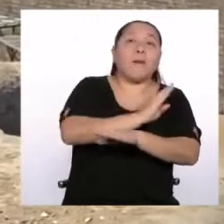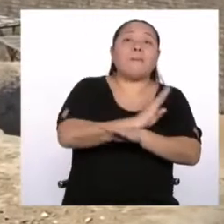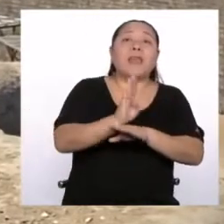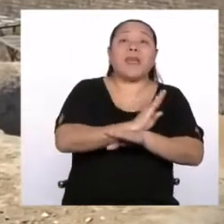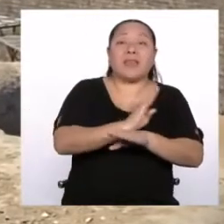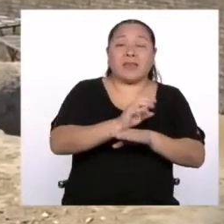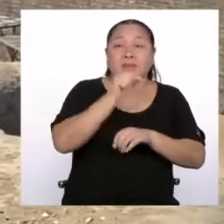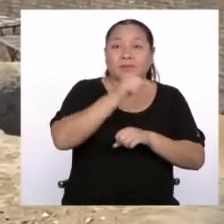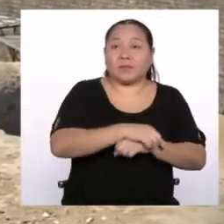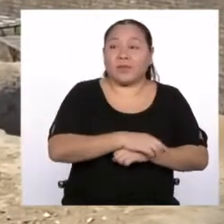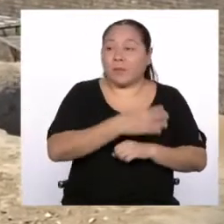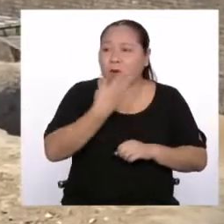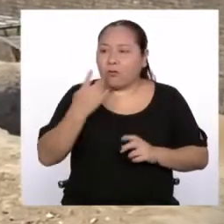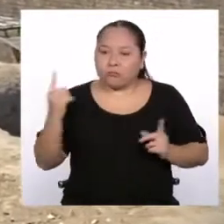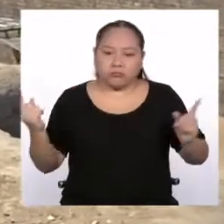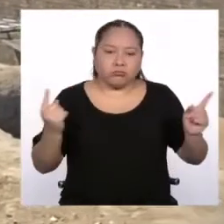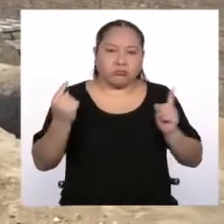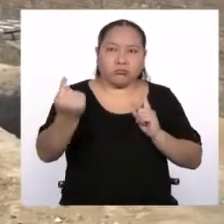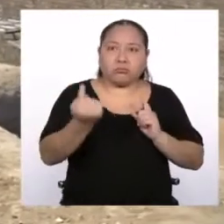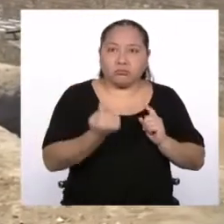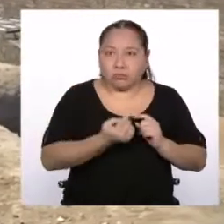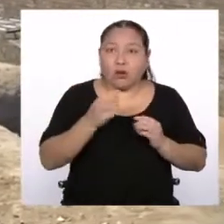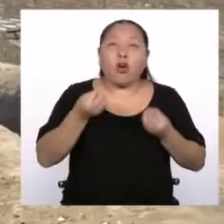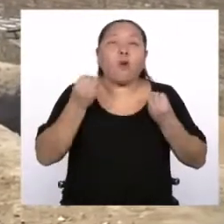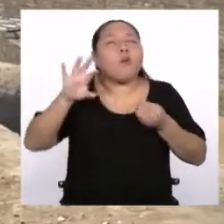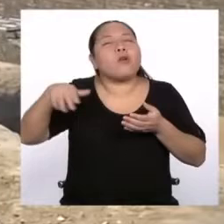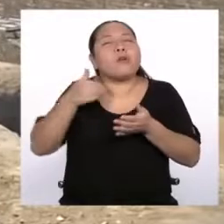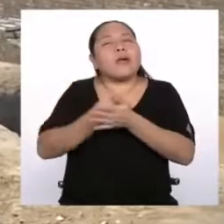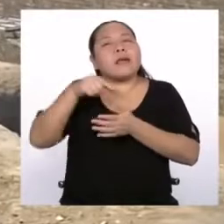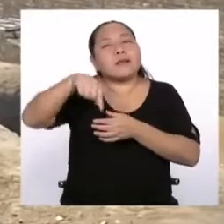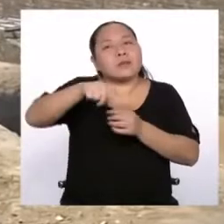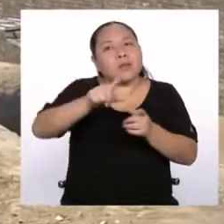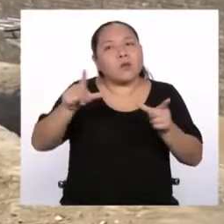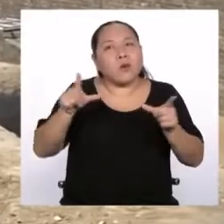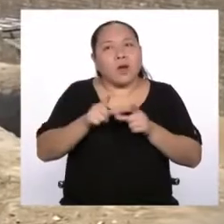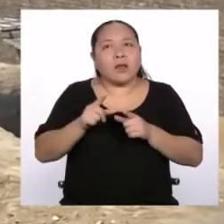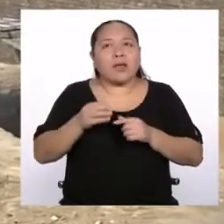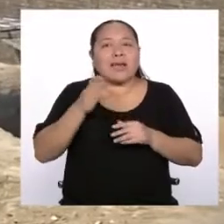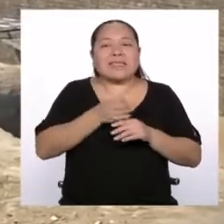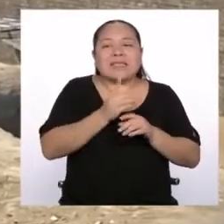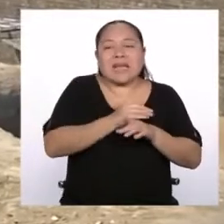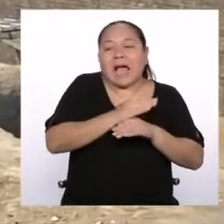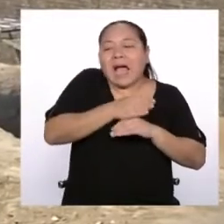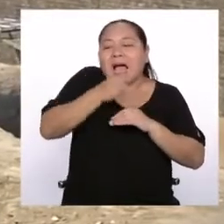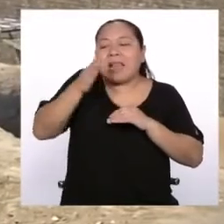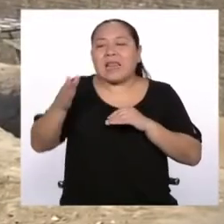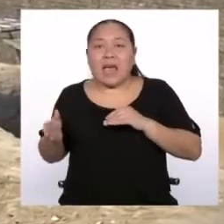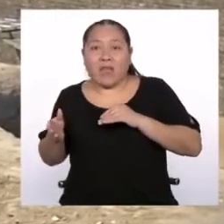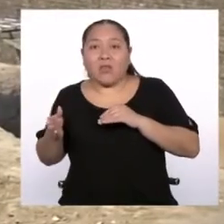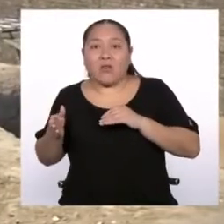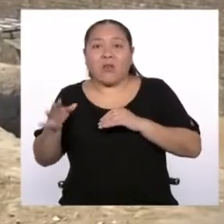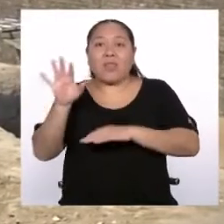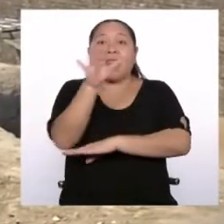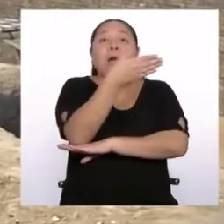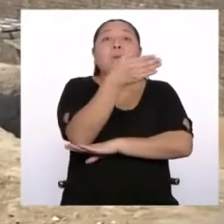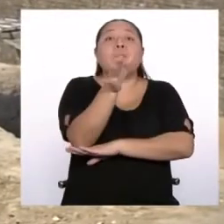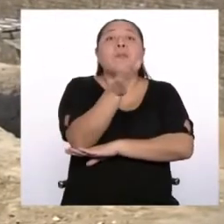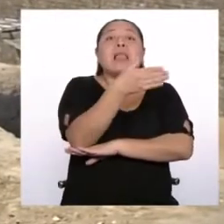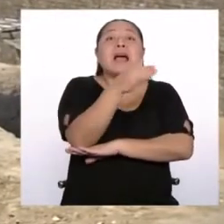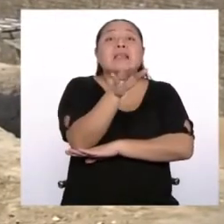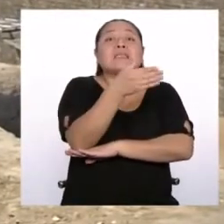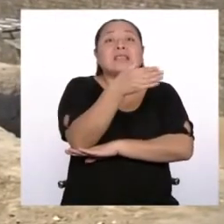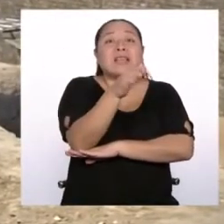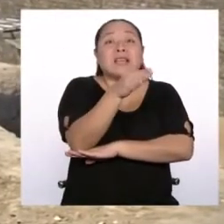mejores referencias que podría utilizarse para llegar hasta aquí es que queda al lado de la Plaza de la Bandera. Mateo